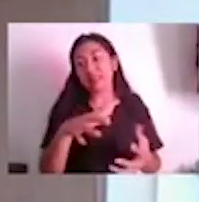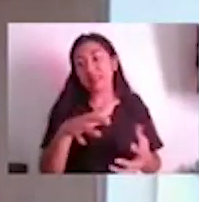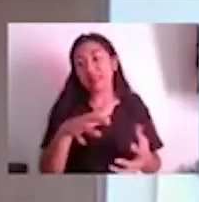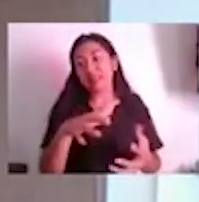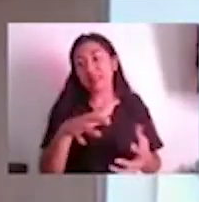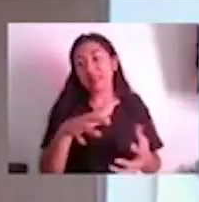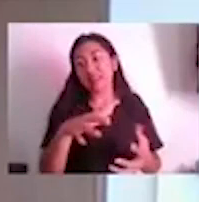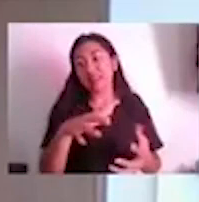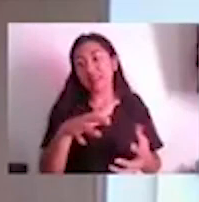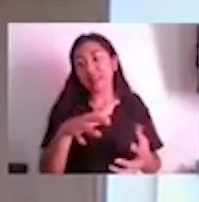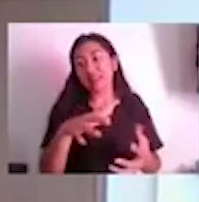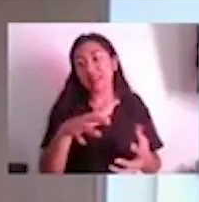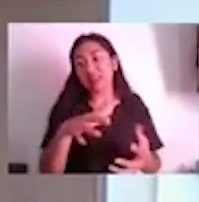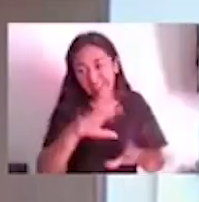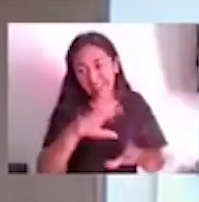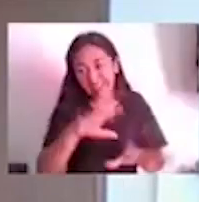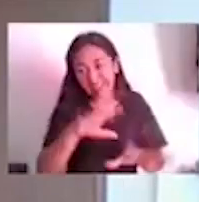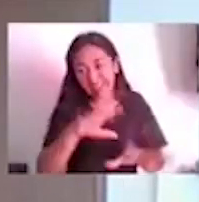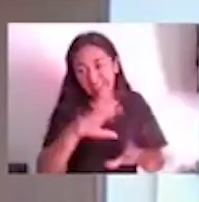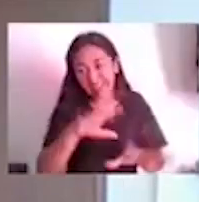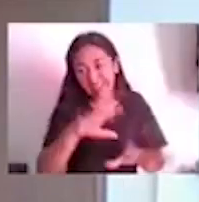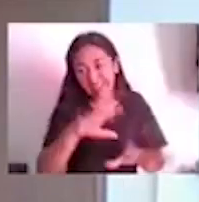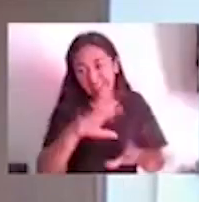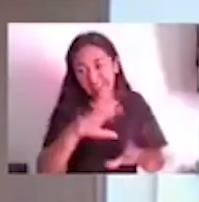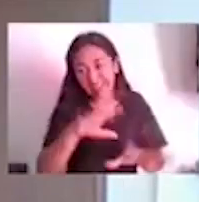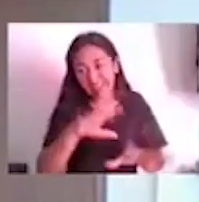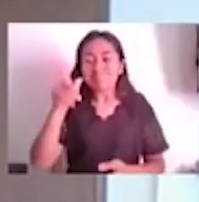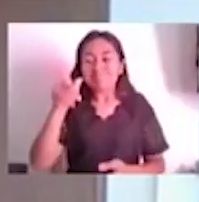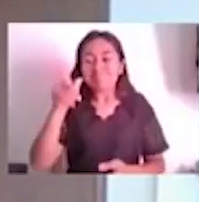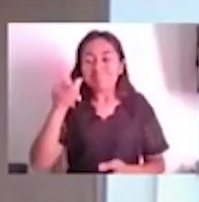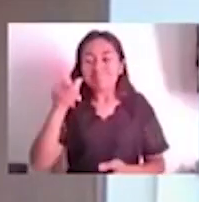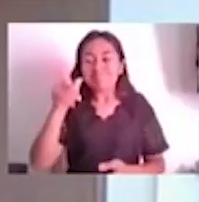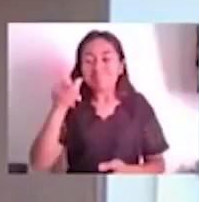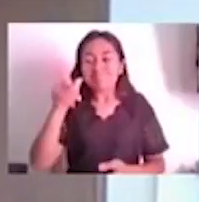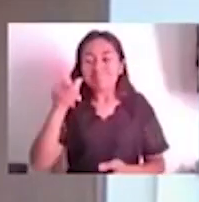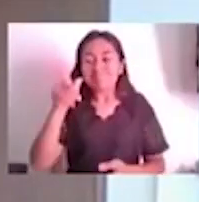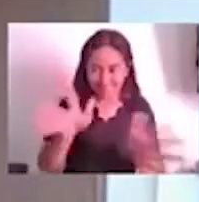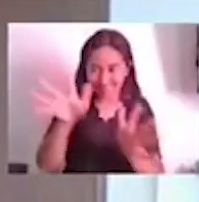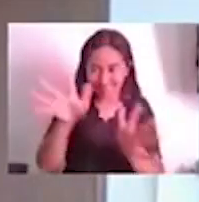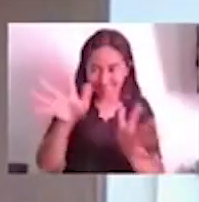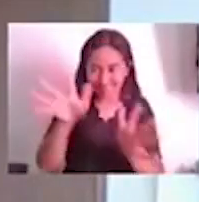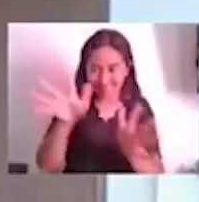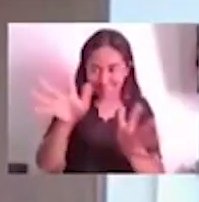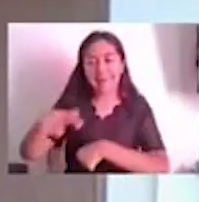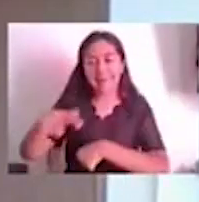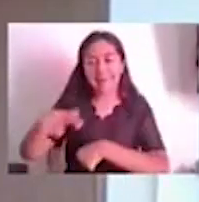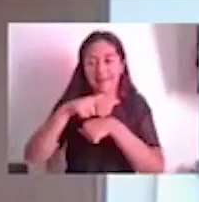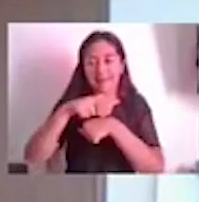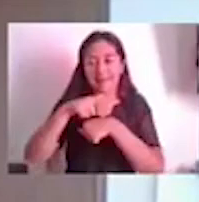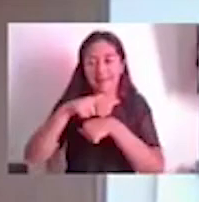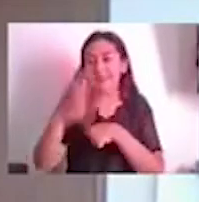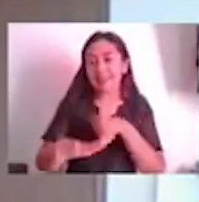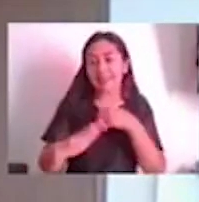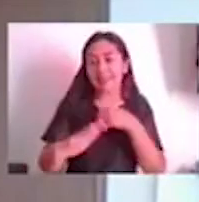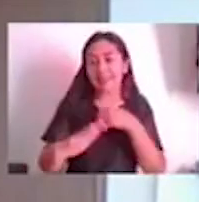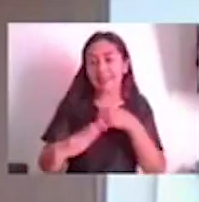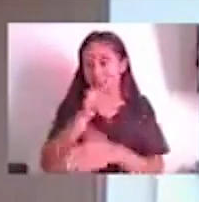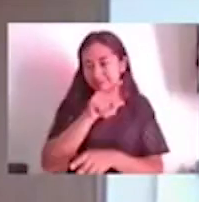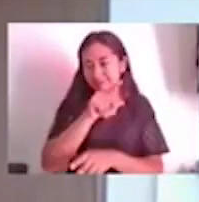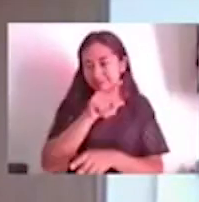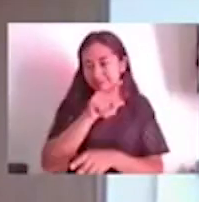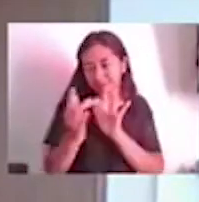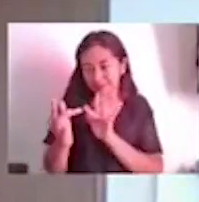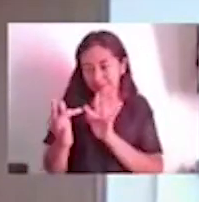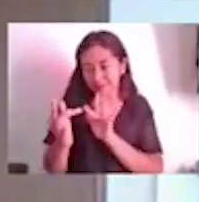más contundente, ¿no? Entonces, los invitamos mañana nuevamente a la misma hora, a las 10 de la mañana. Muchas gracias,